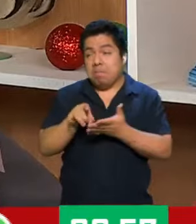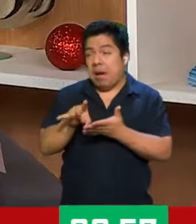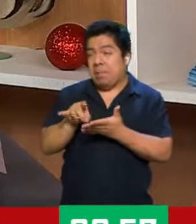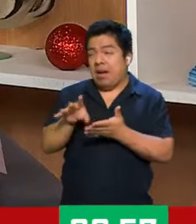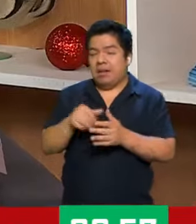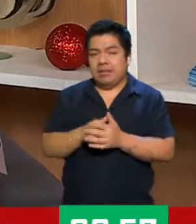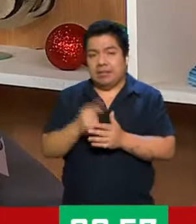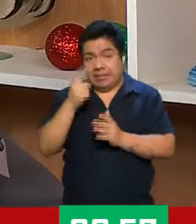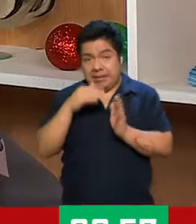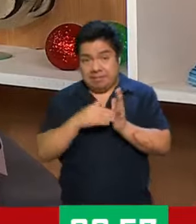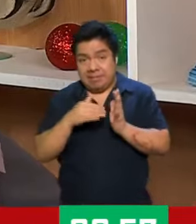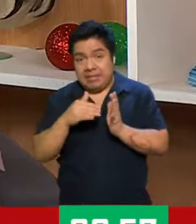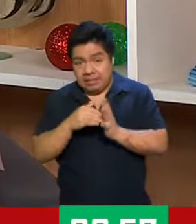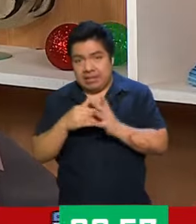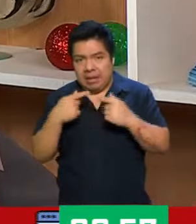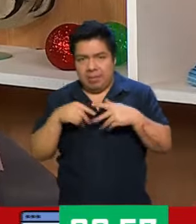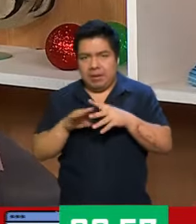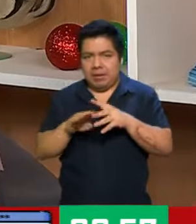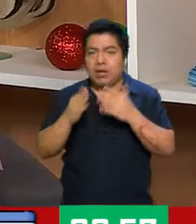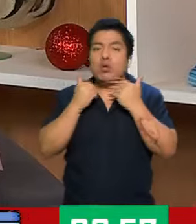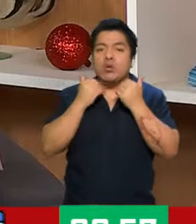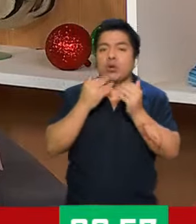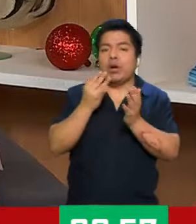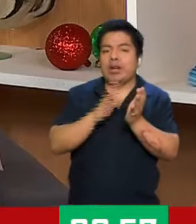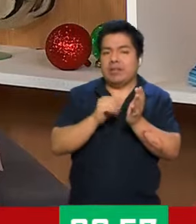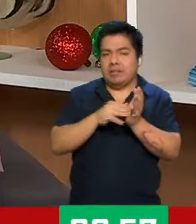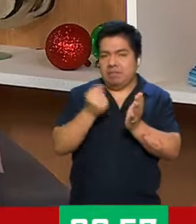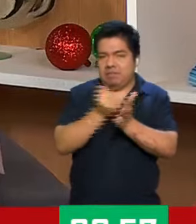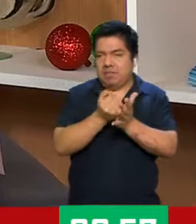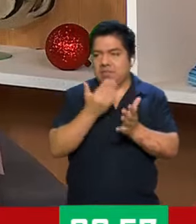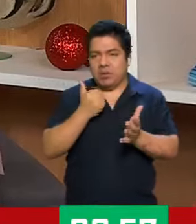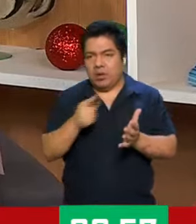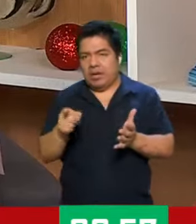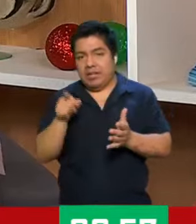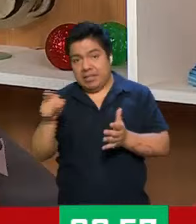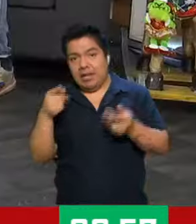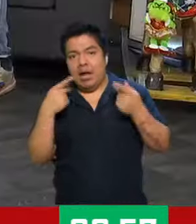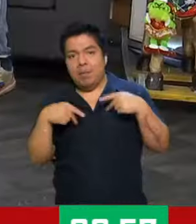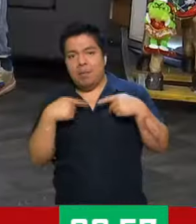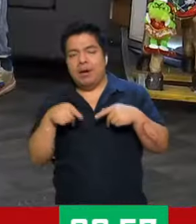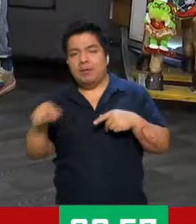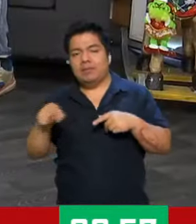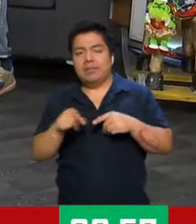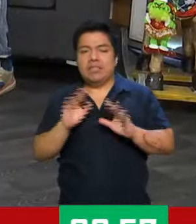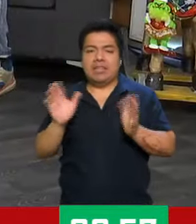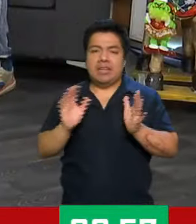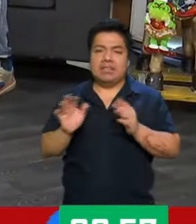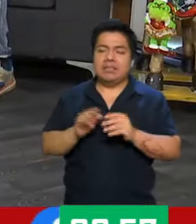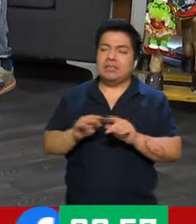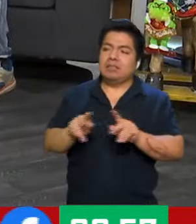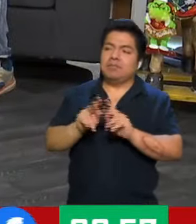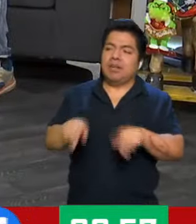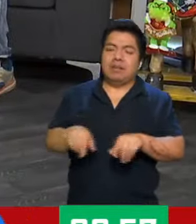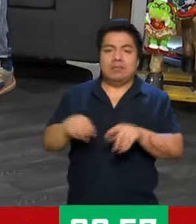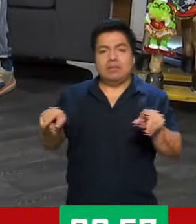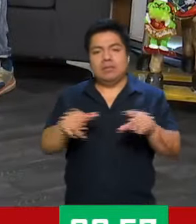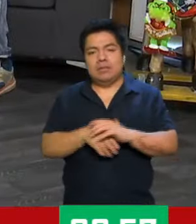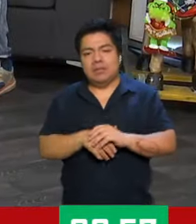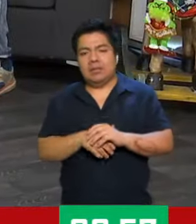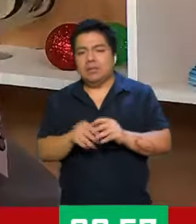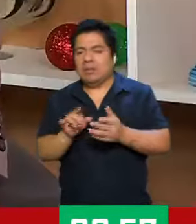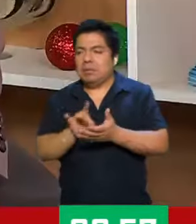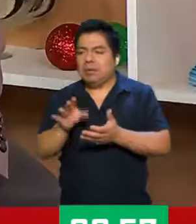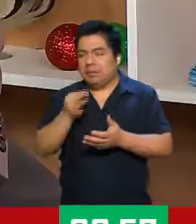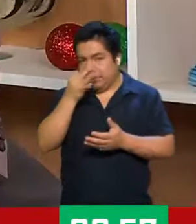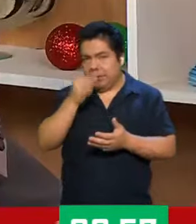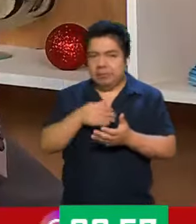millón de personas, migrantes indocumentados en Estados Unidos, son aquellas personas que ya están emplazadas a ser deportadas. O sea,